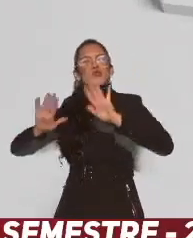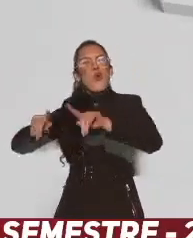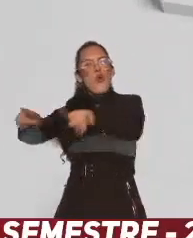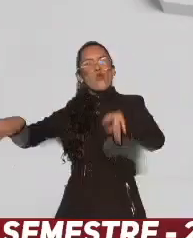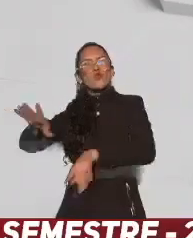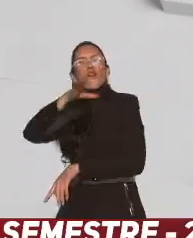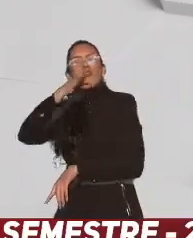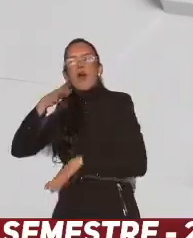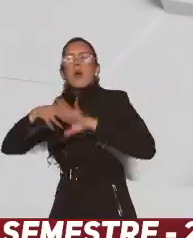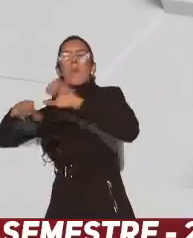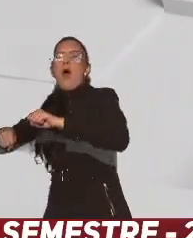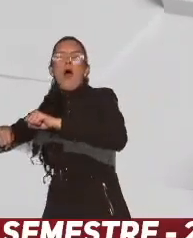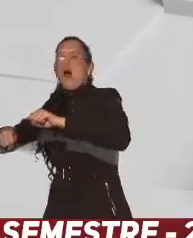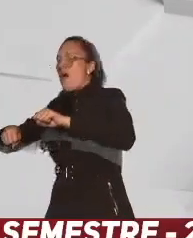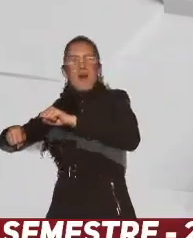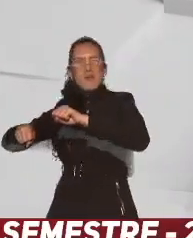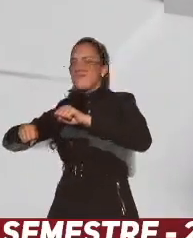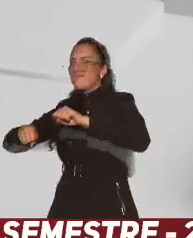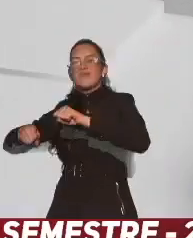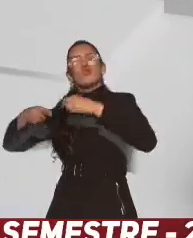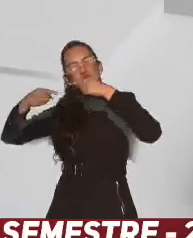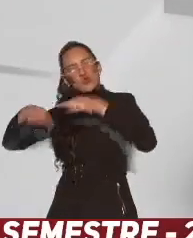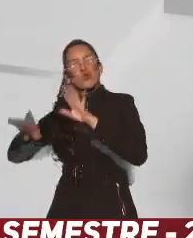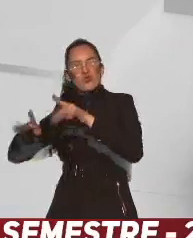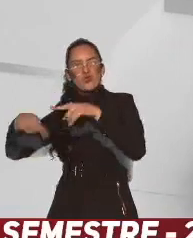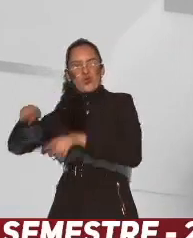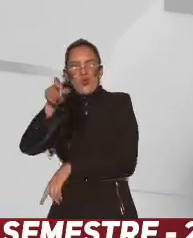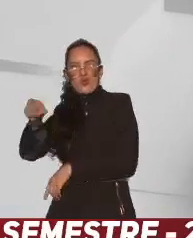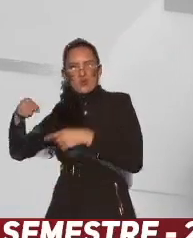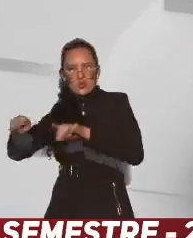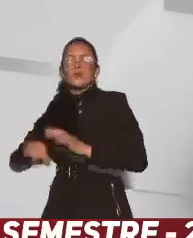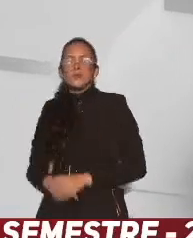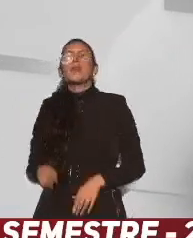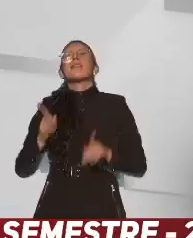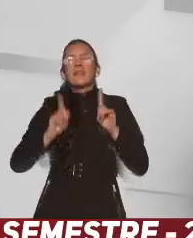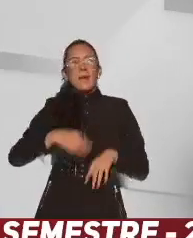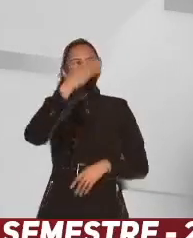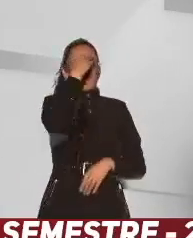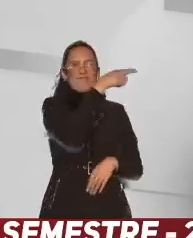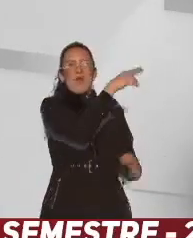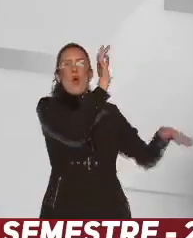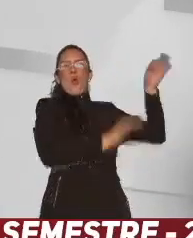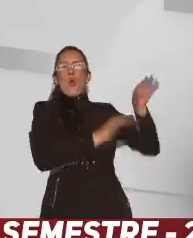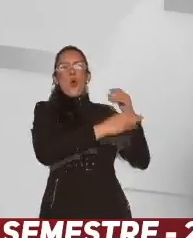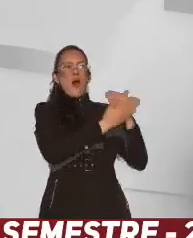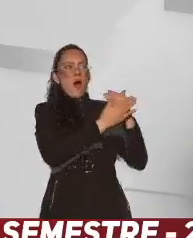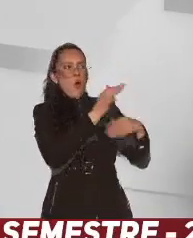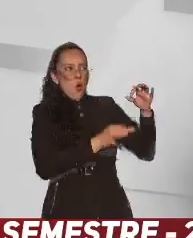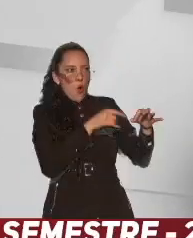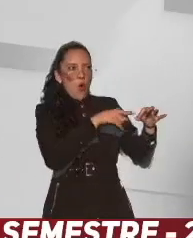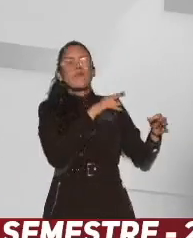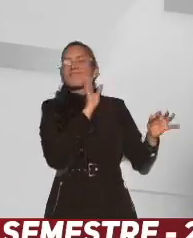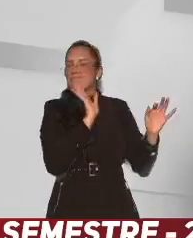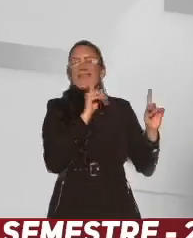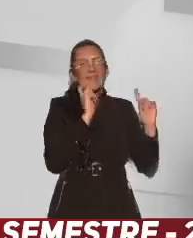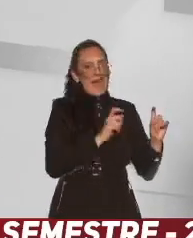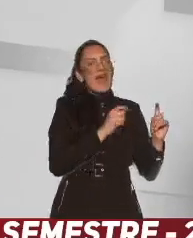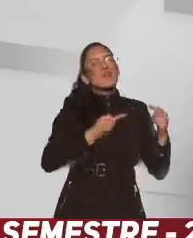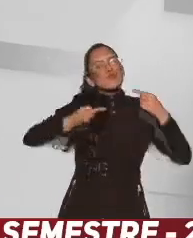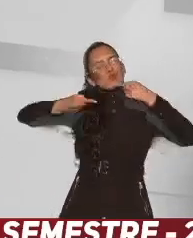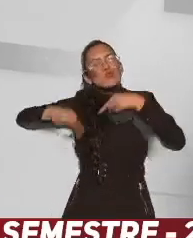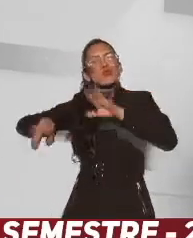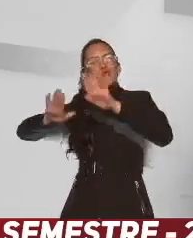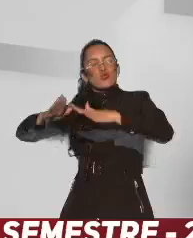solicitudes emanadas por los diferentes juzgados para el acompañamiento a la actividad de restitución de tierras, reconocimiento y entrega de los